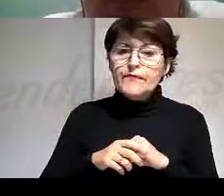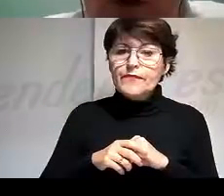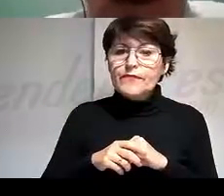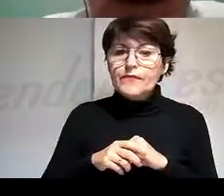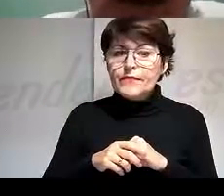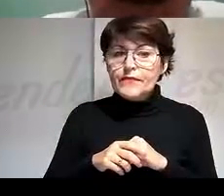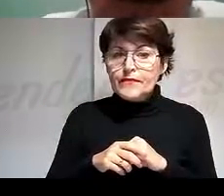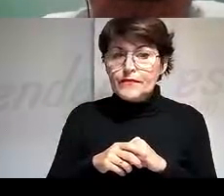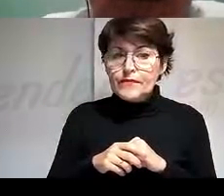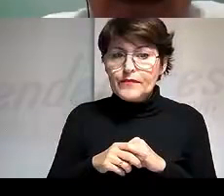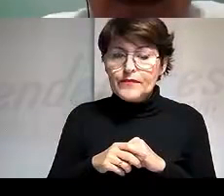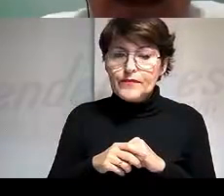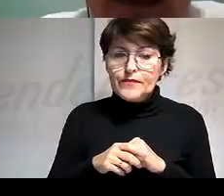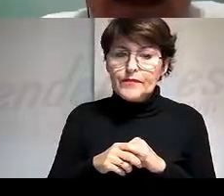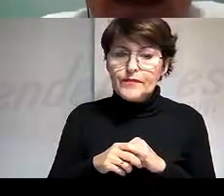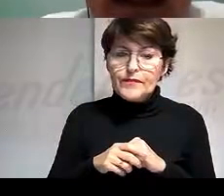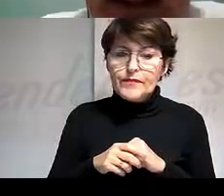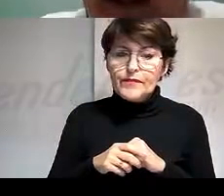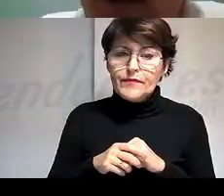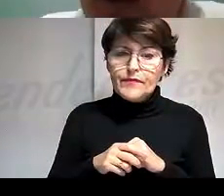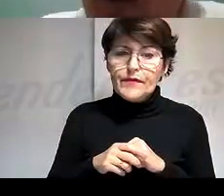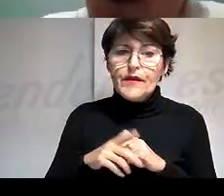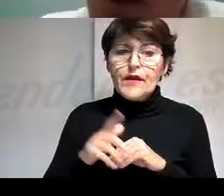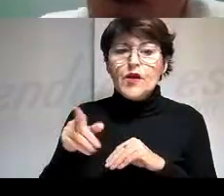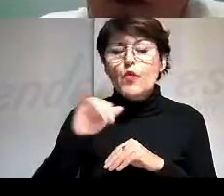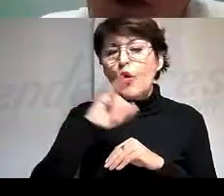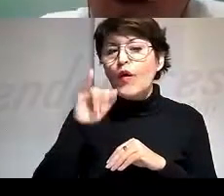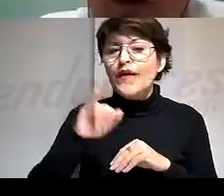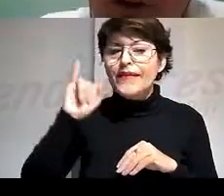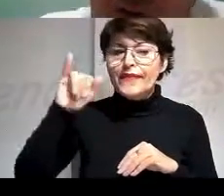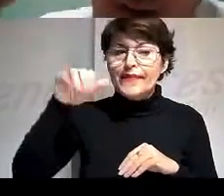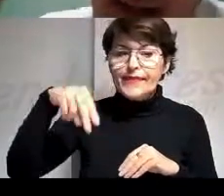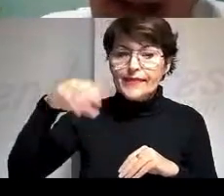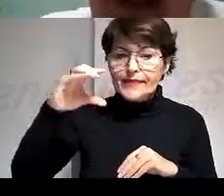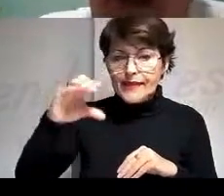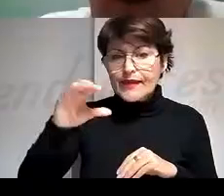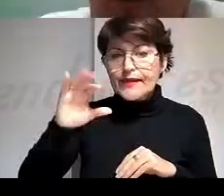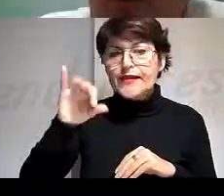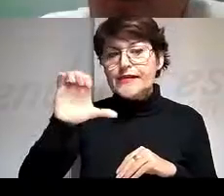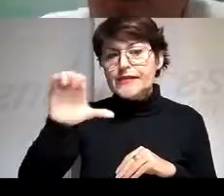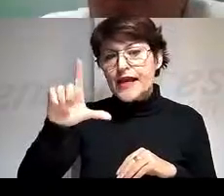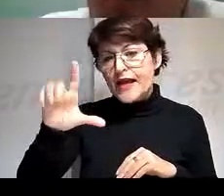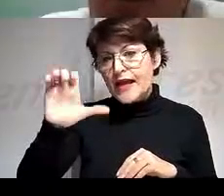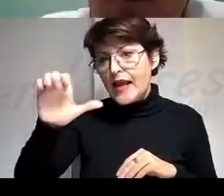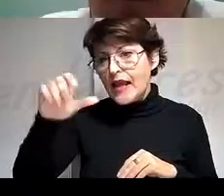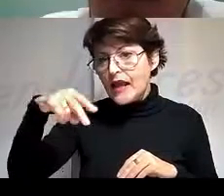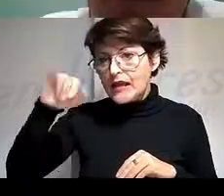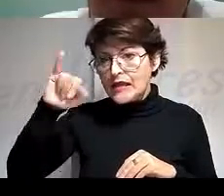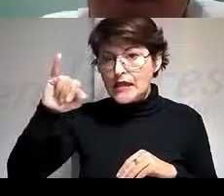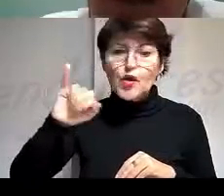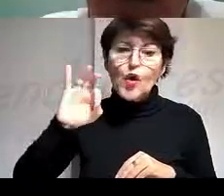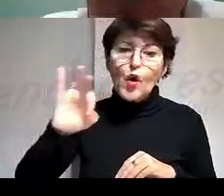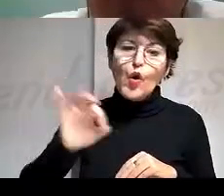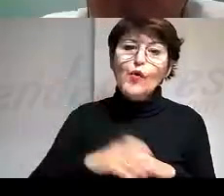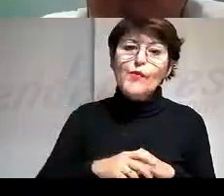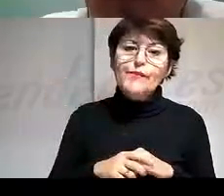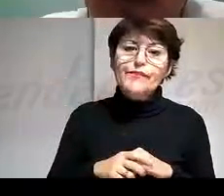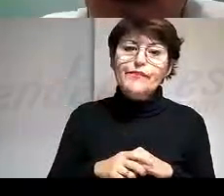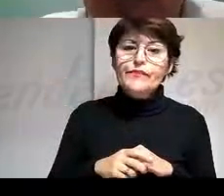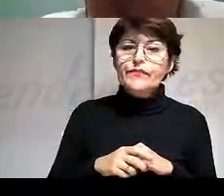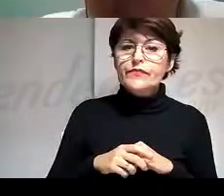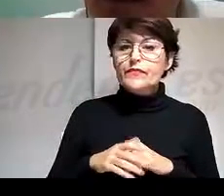en la producción de energía. Y el zinc y el selenio, que son los dos, sobre todo el zinc, son los dos cofactores fundamentales en el